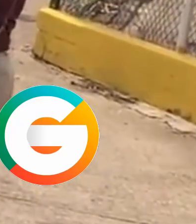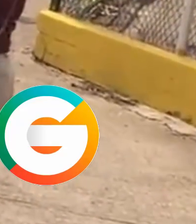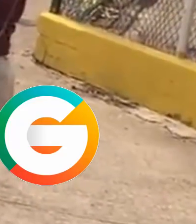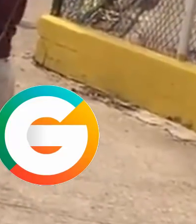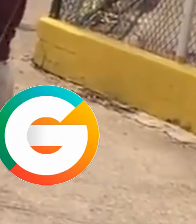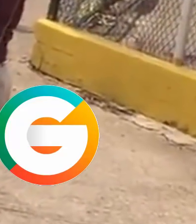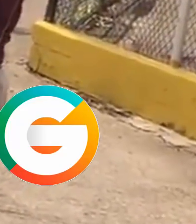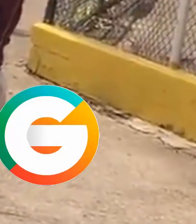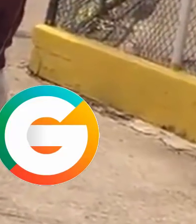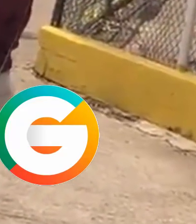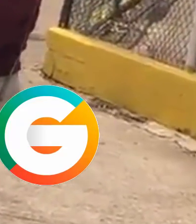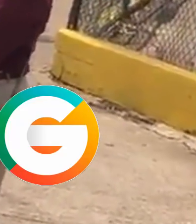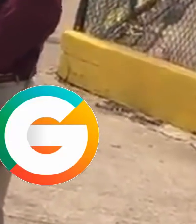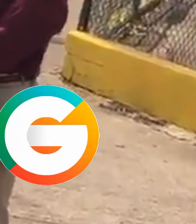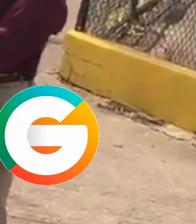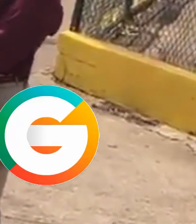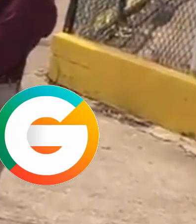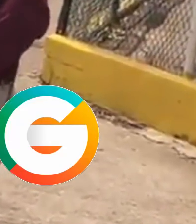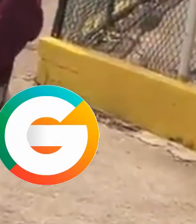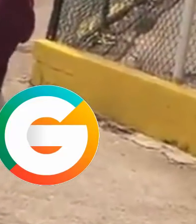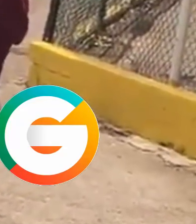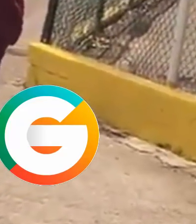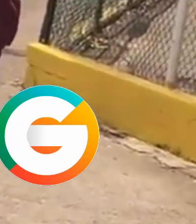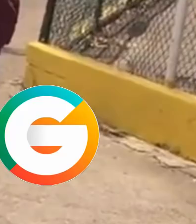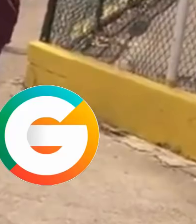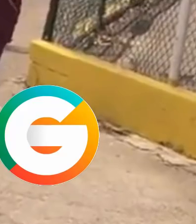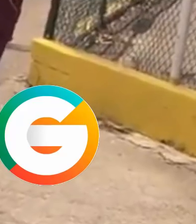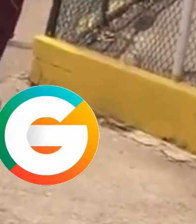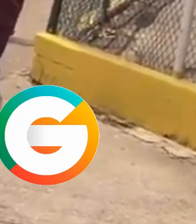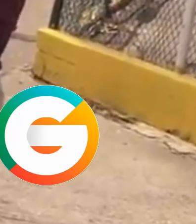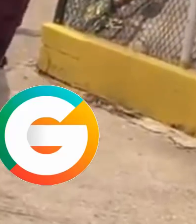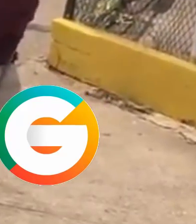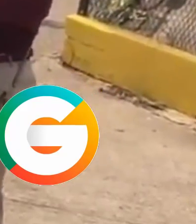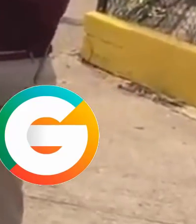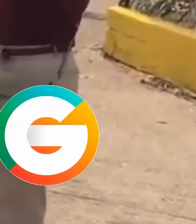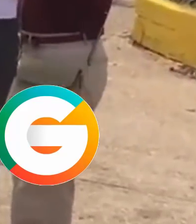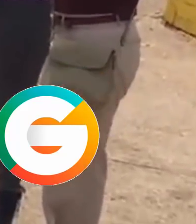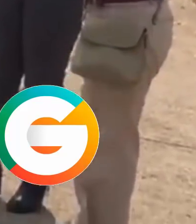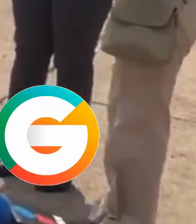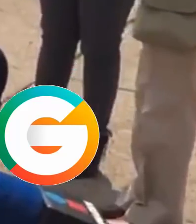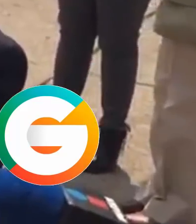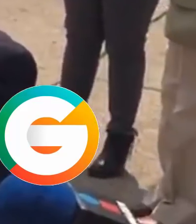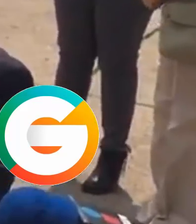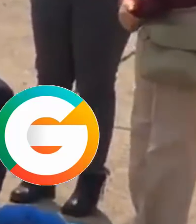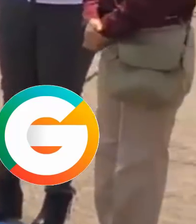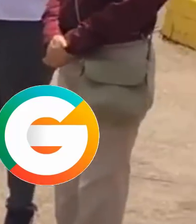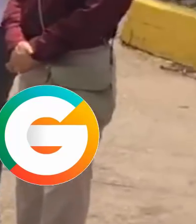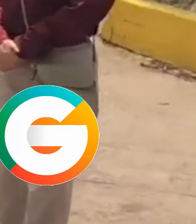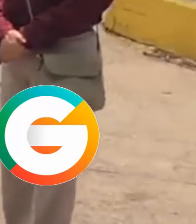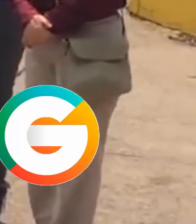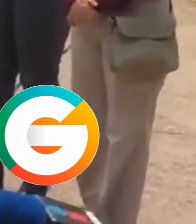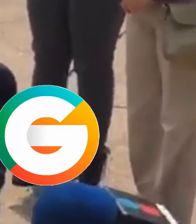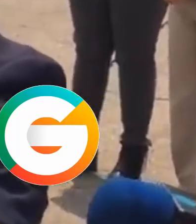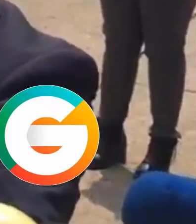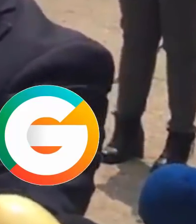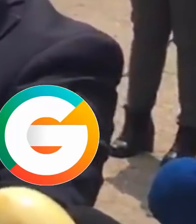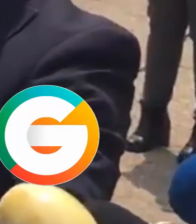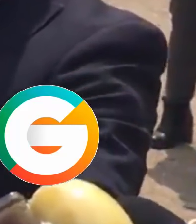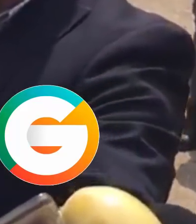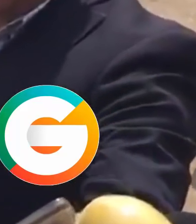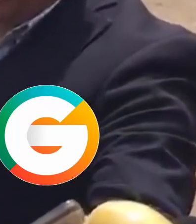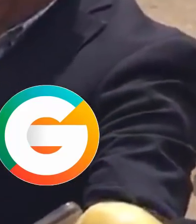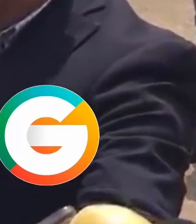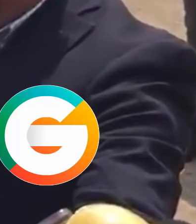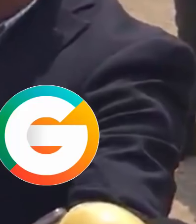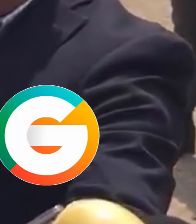debilitados? Creo que el fortalecimiento mayor aquí es, el debilitamiento